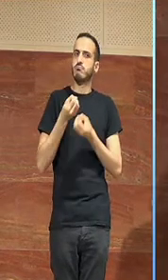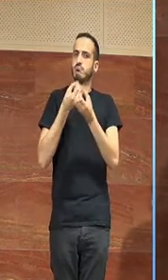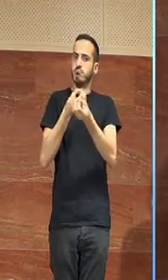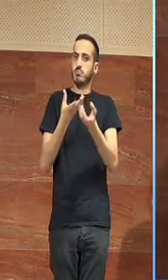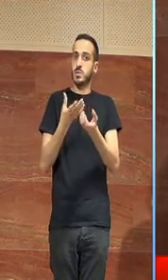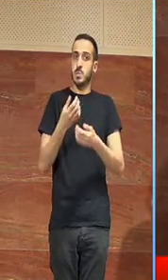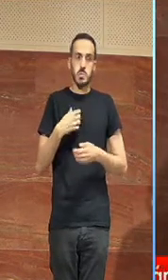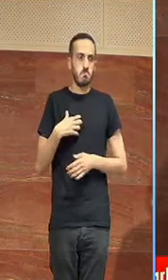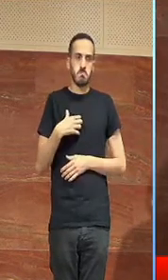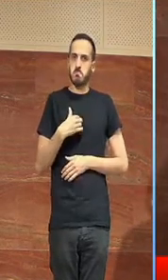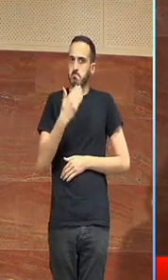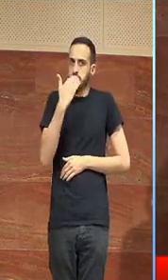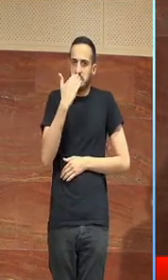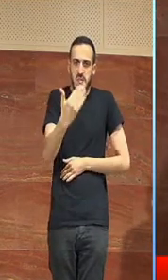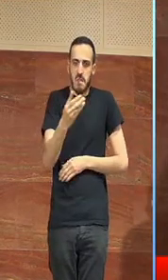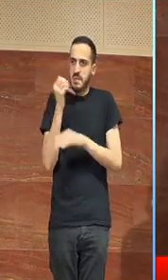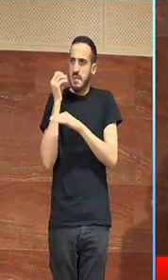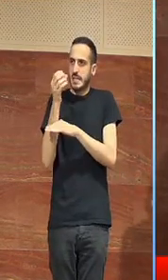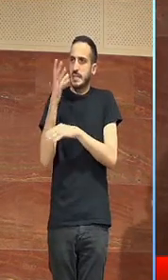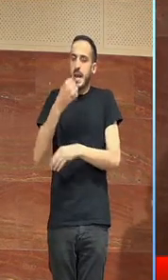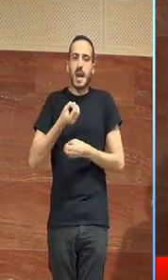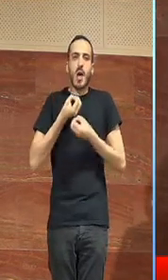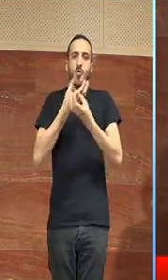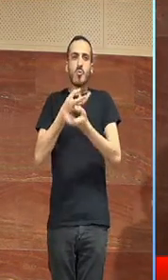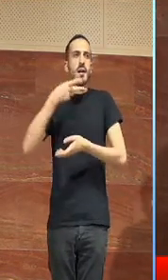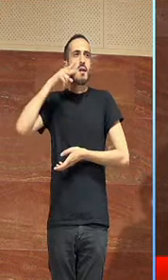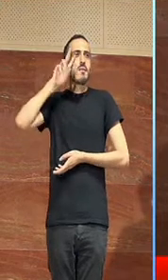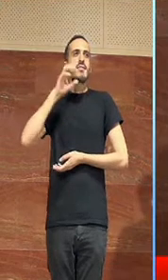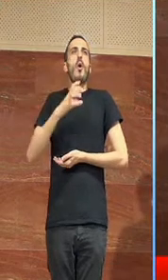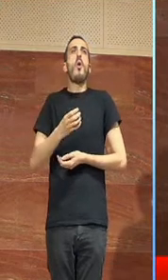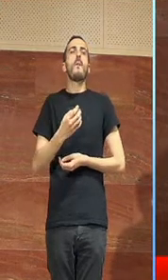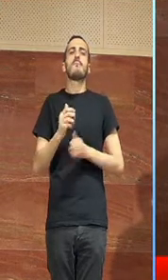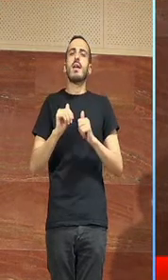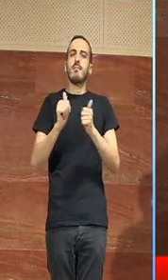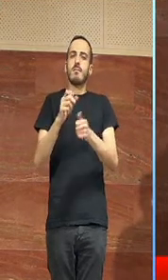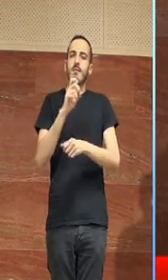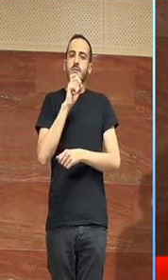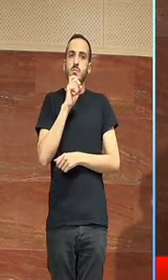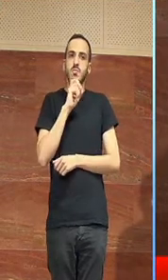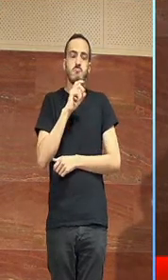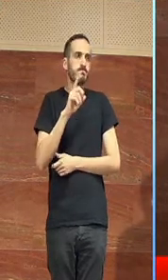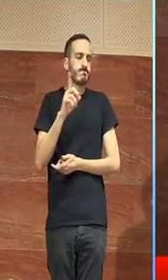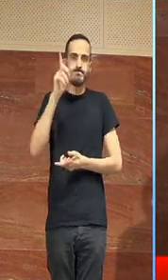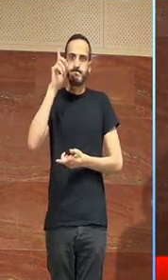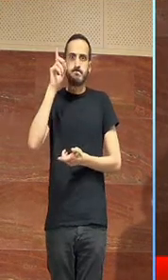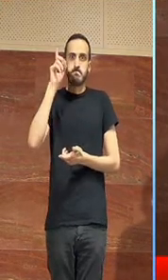Realmente nunca lo he hecho de alguna charla, pero nunca me había planteado el por qué me sentaba a contar las cosas que cuento, ¿no?